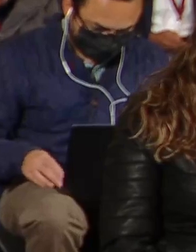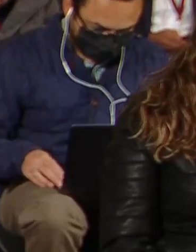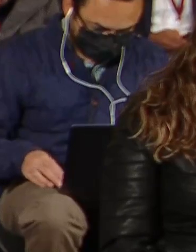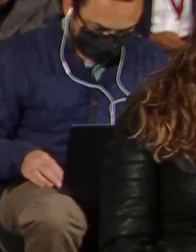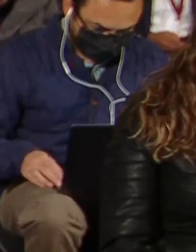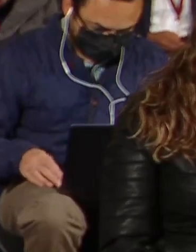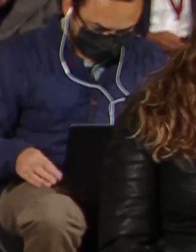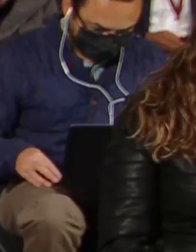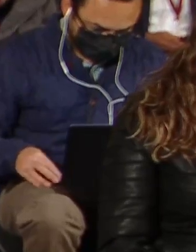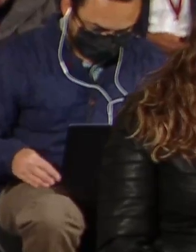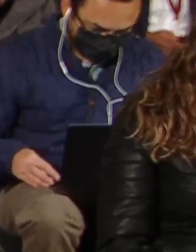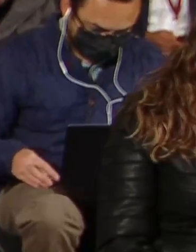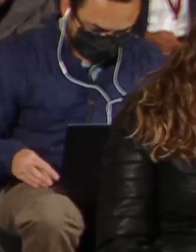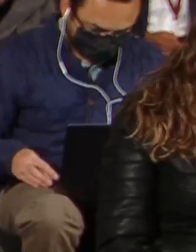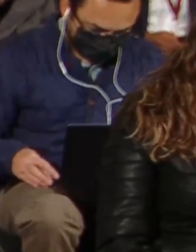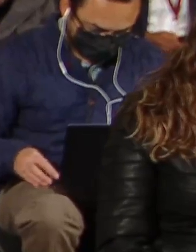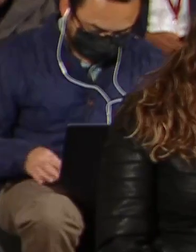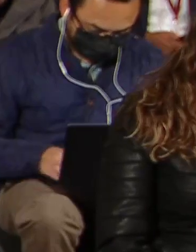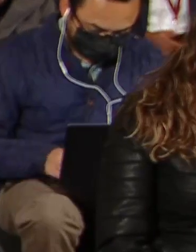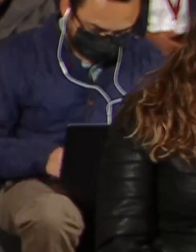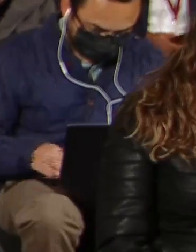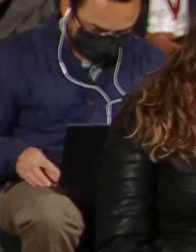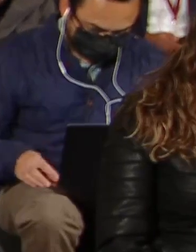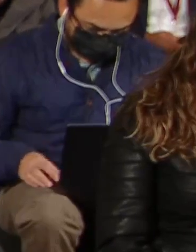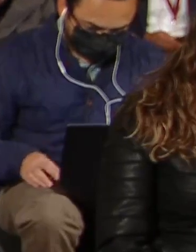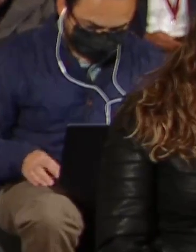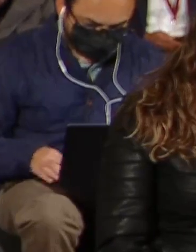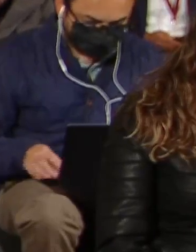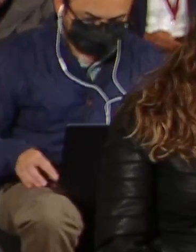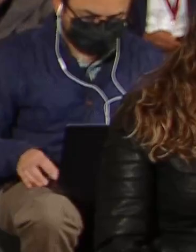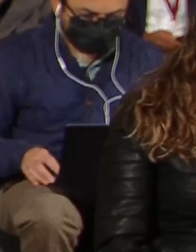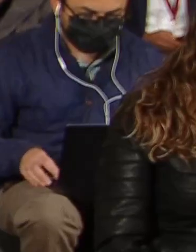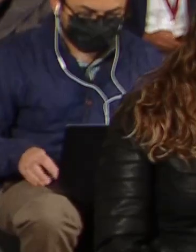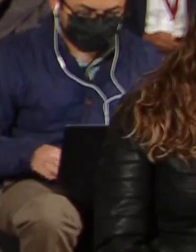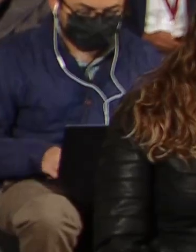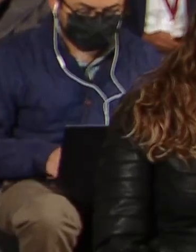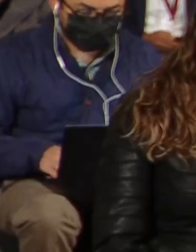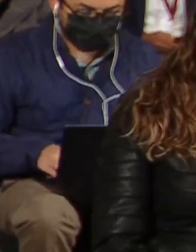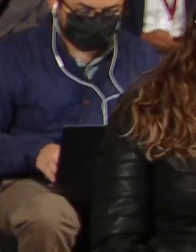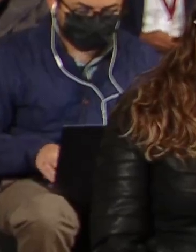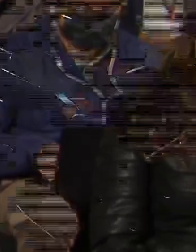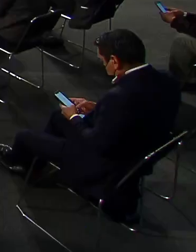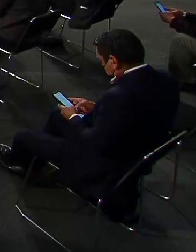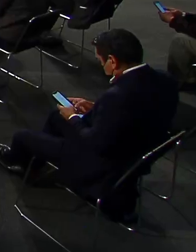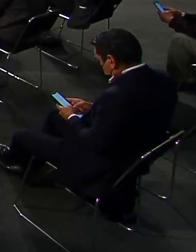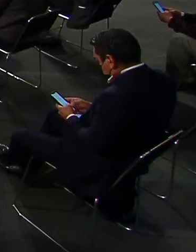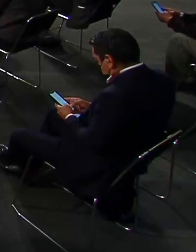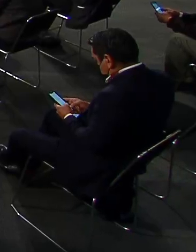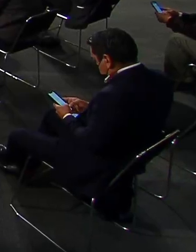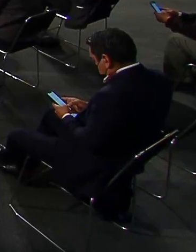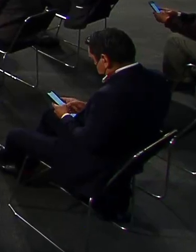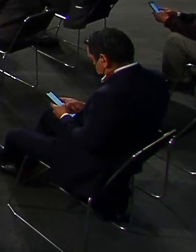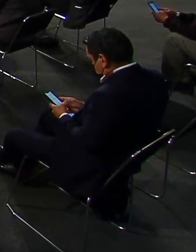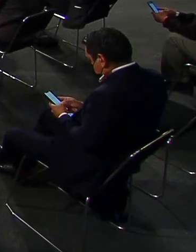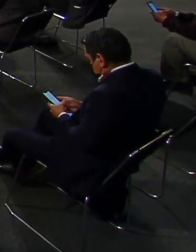puedan reelegir por otros 4, y por eso actualmente algunos que fueron nombrados durante estos sexenios anteriores, algunos por ser